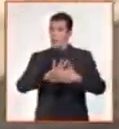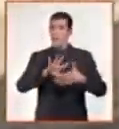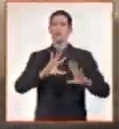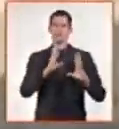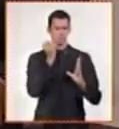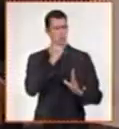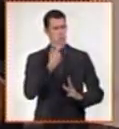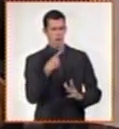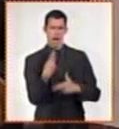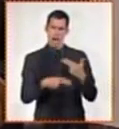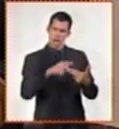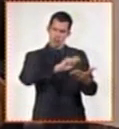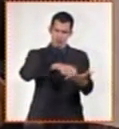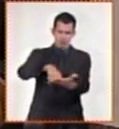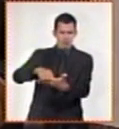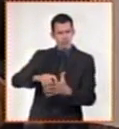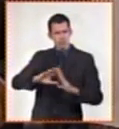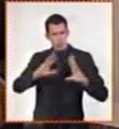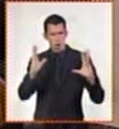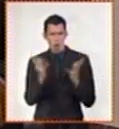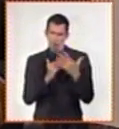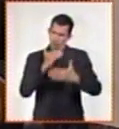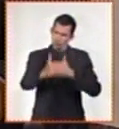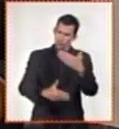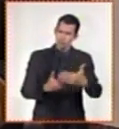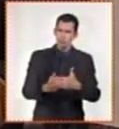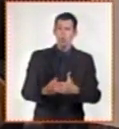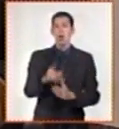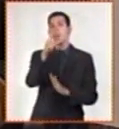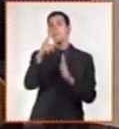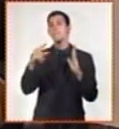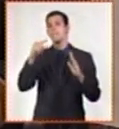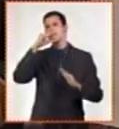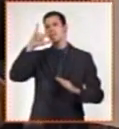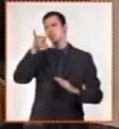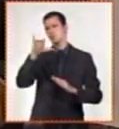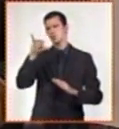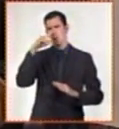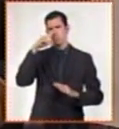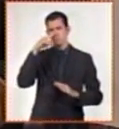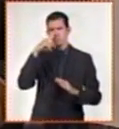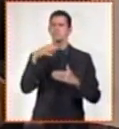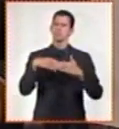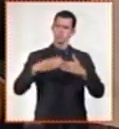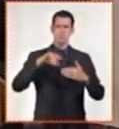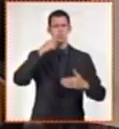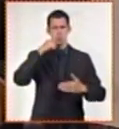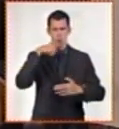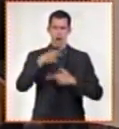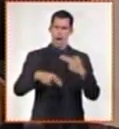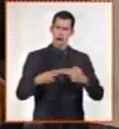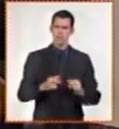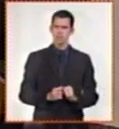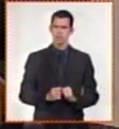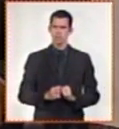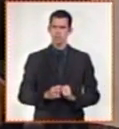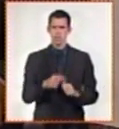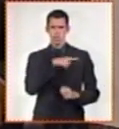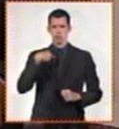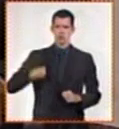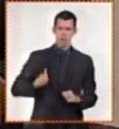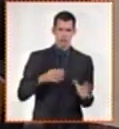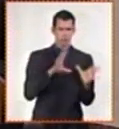inversión de casi de $1 billón, dando lugar a logros tangibles y beneficiando a cada vez